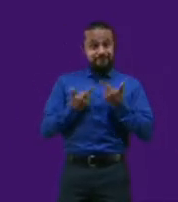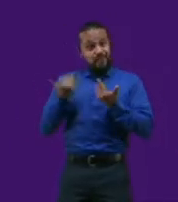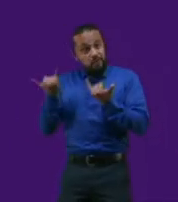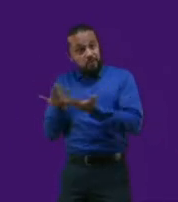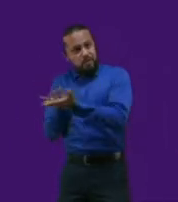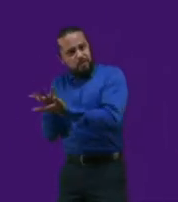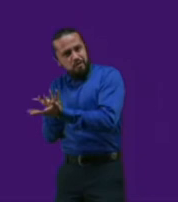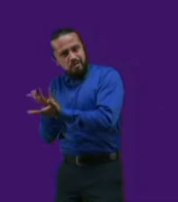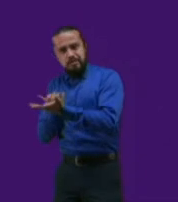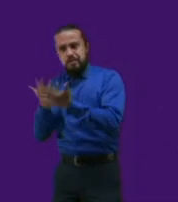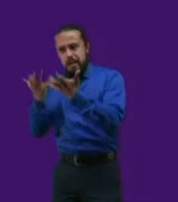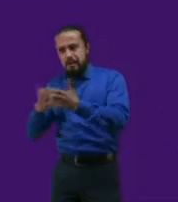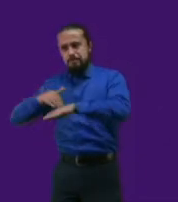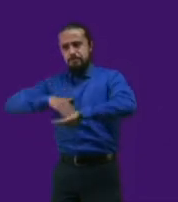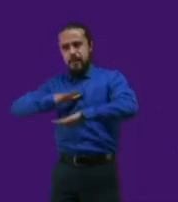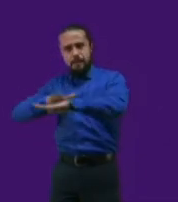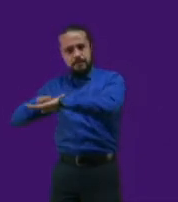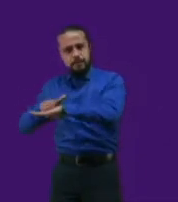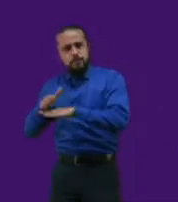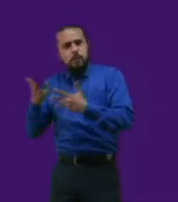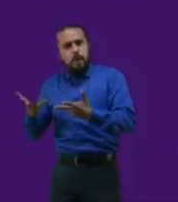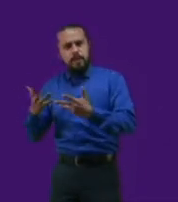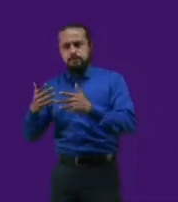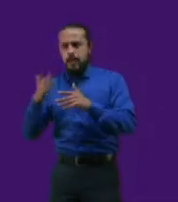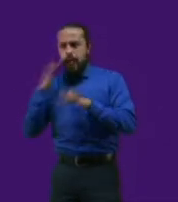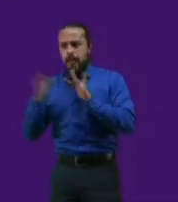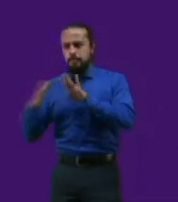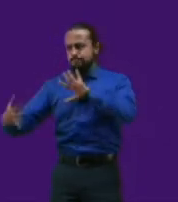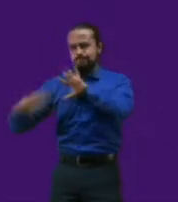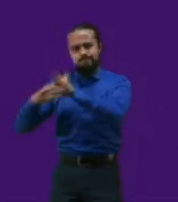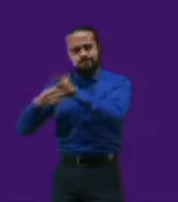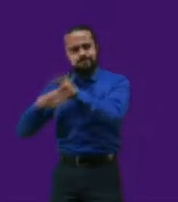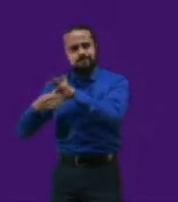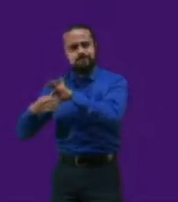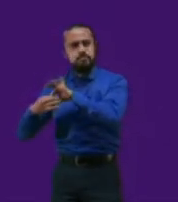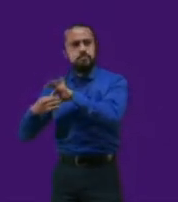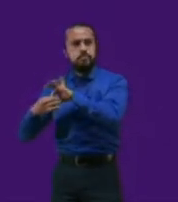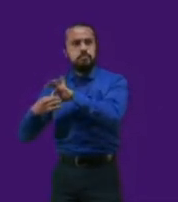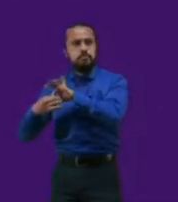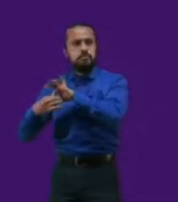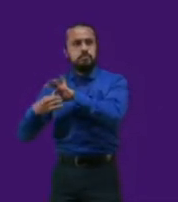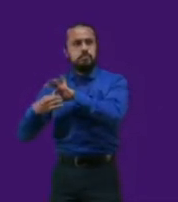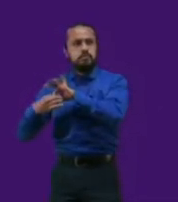capital, y si vas a emprender ese camino, sea terco, pero no sea sordo.